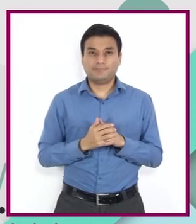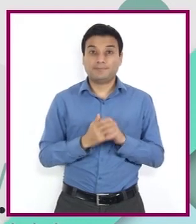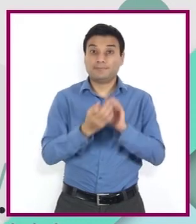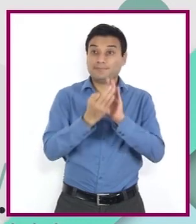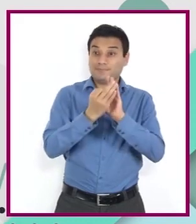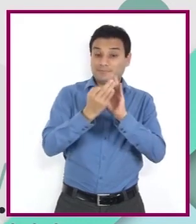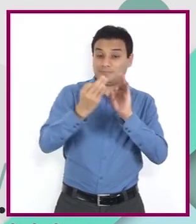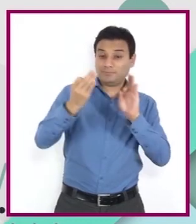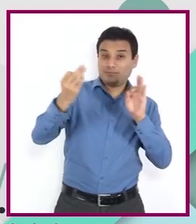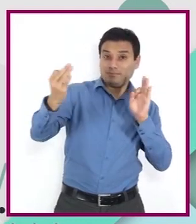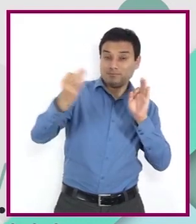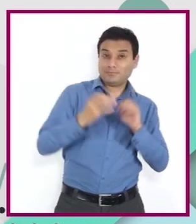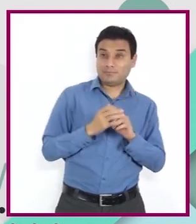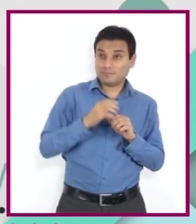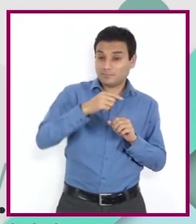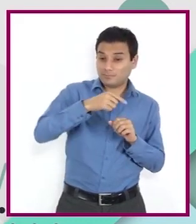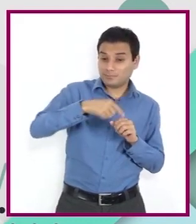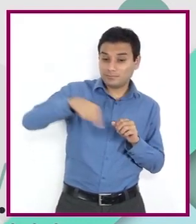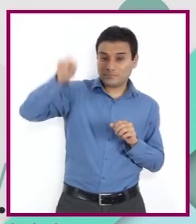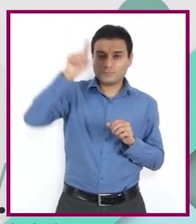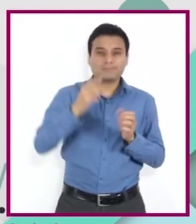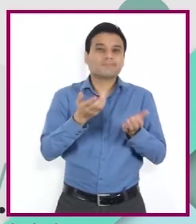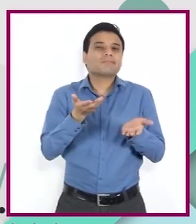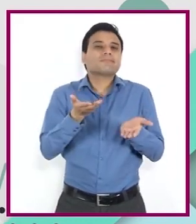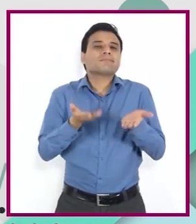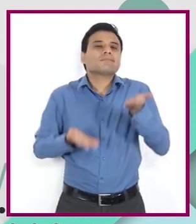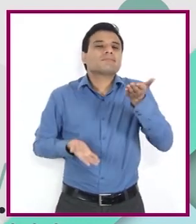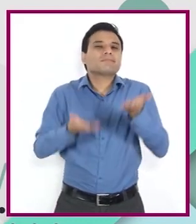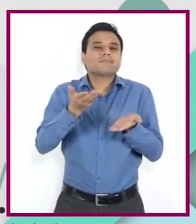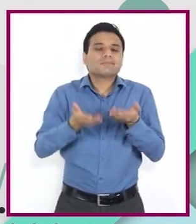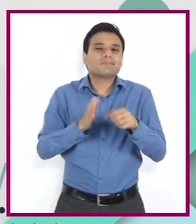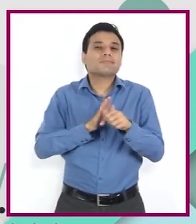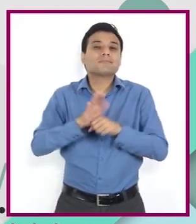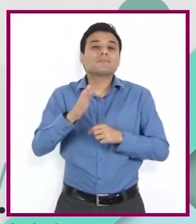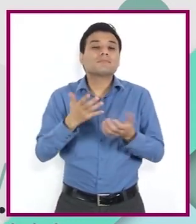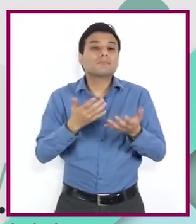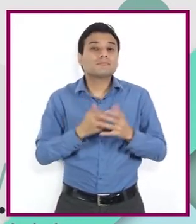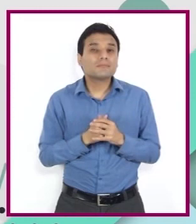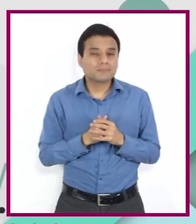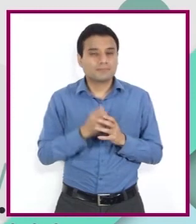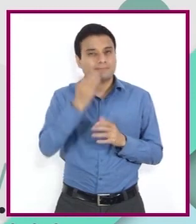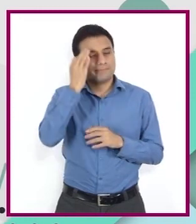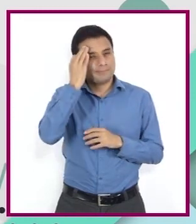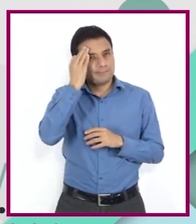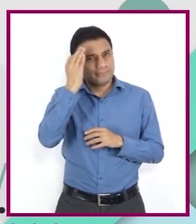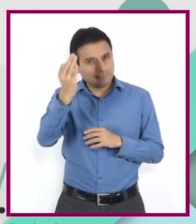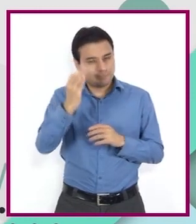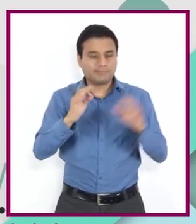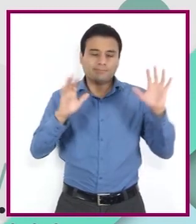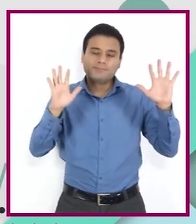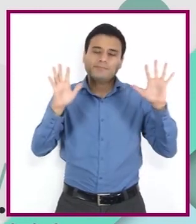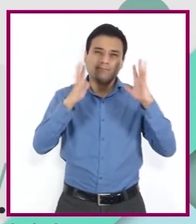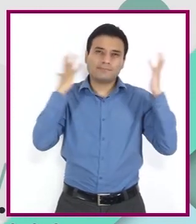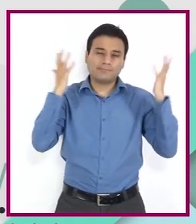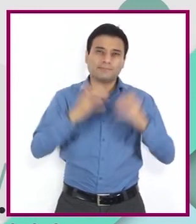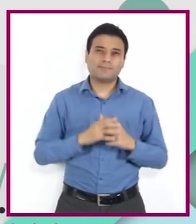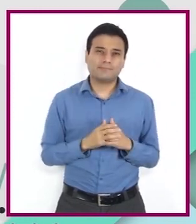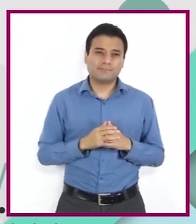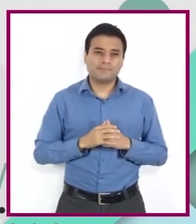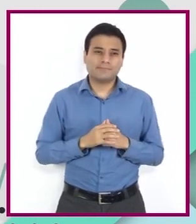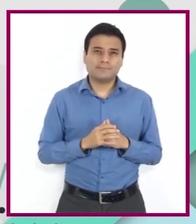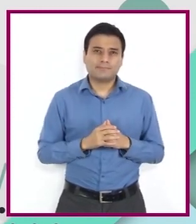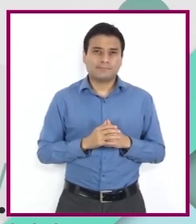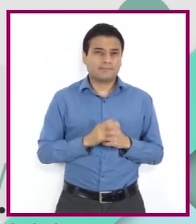recorrida es una constante de proporcionalidad inversa, porque el producto del tiempo por la magnitud velocidad siempre nos da el